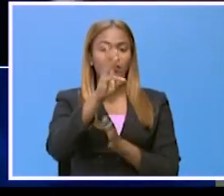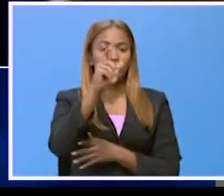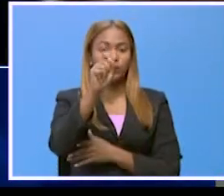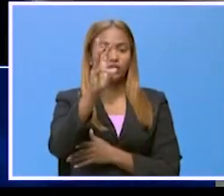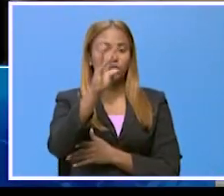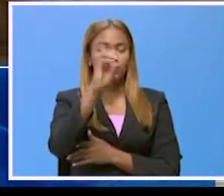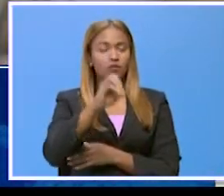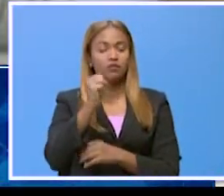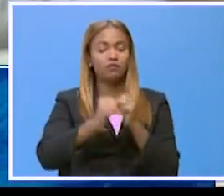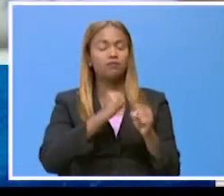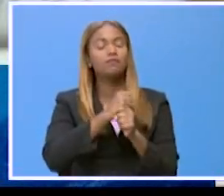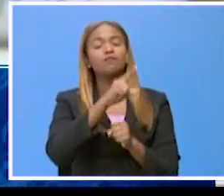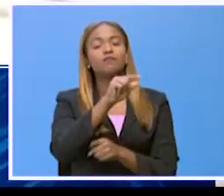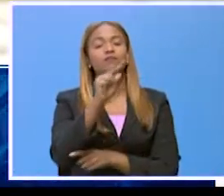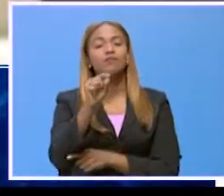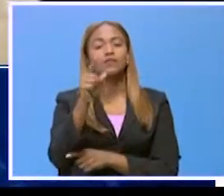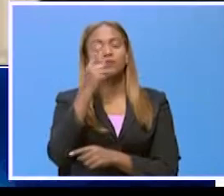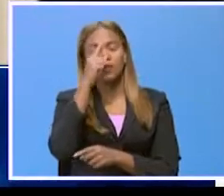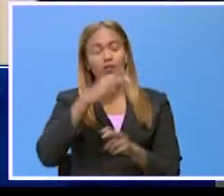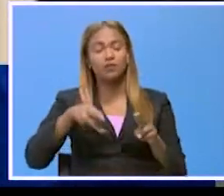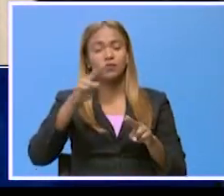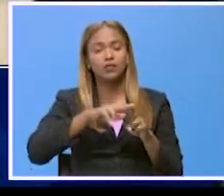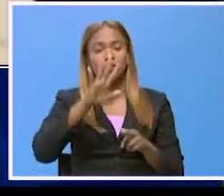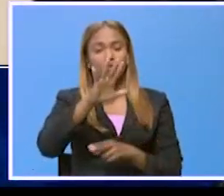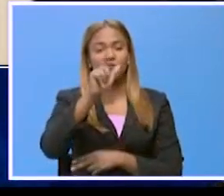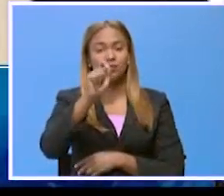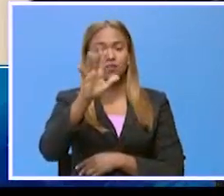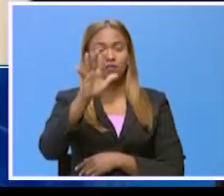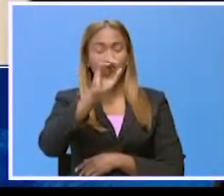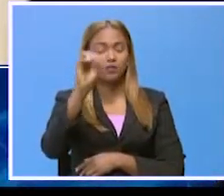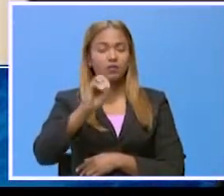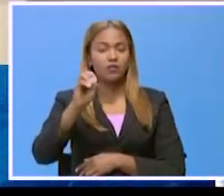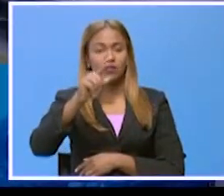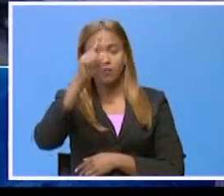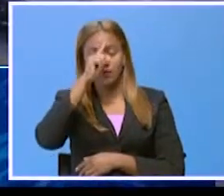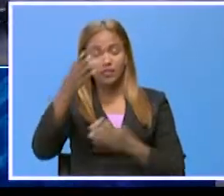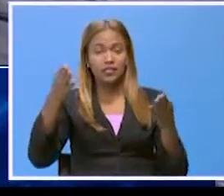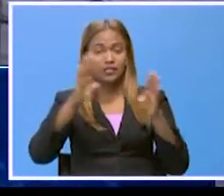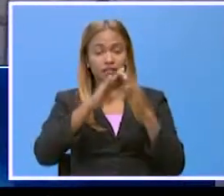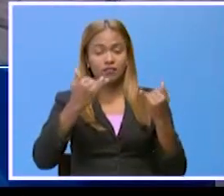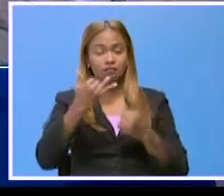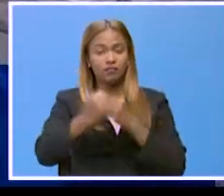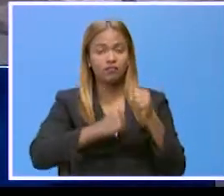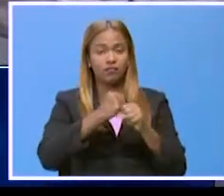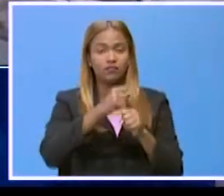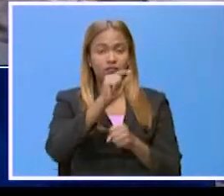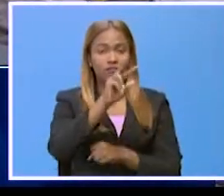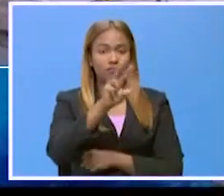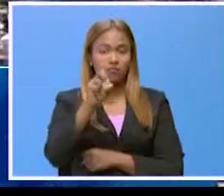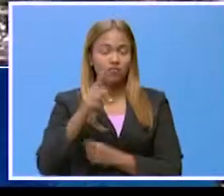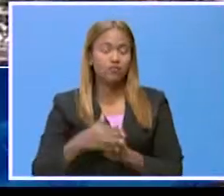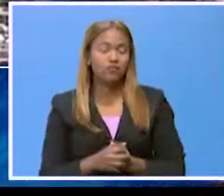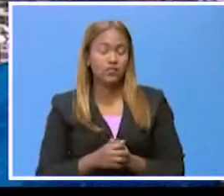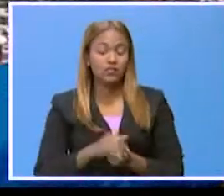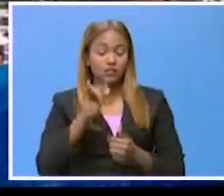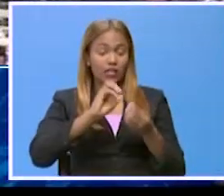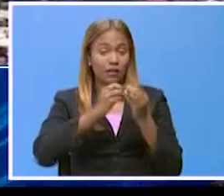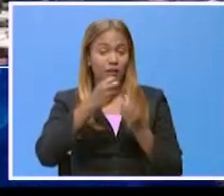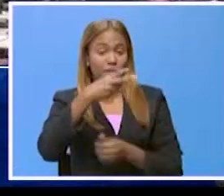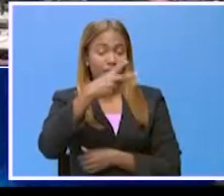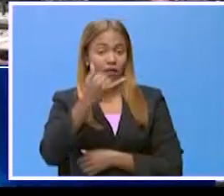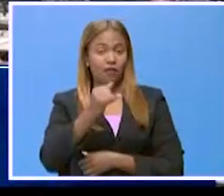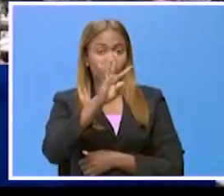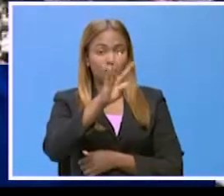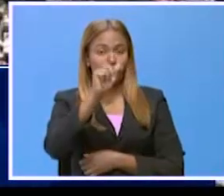2020 a un crecimiento de 5.5 por ciento para el cierre de este año 2021 cifra que supera el